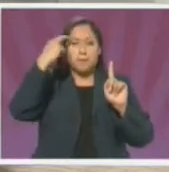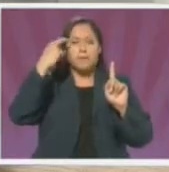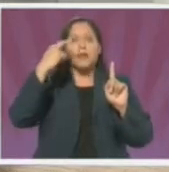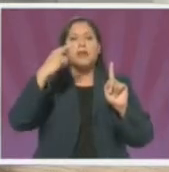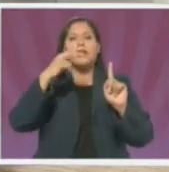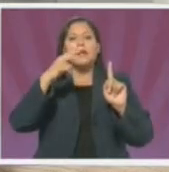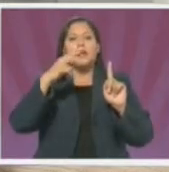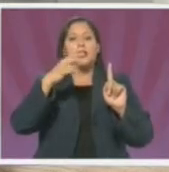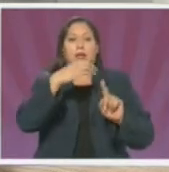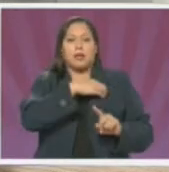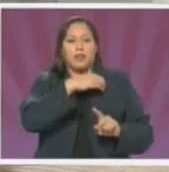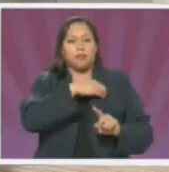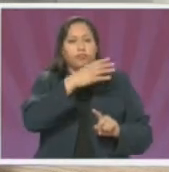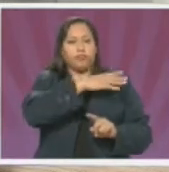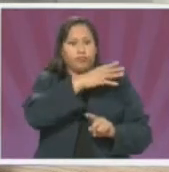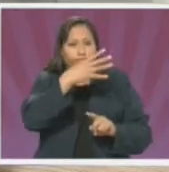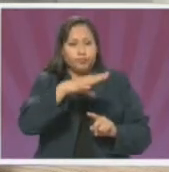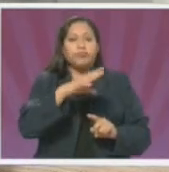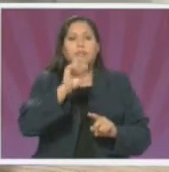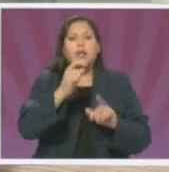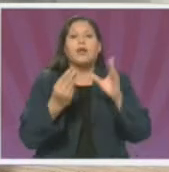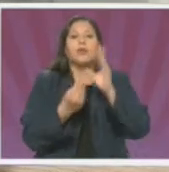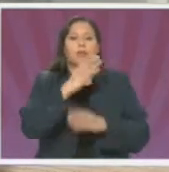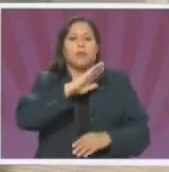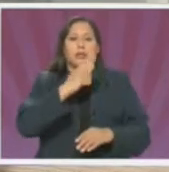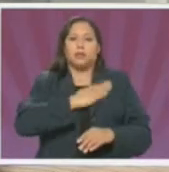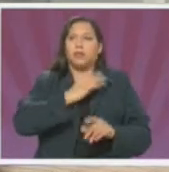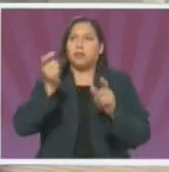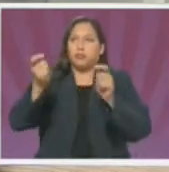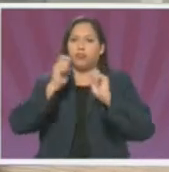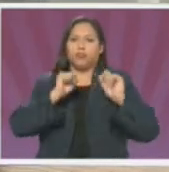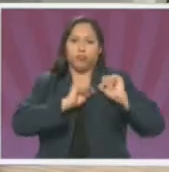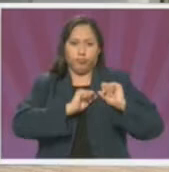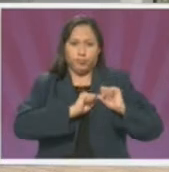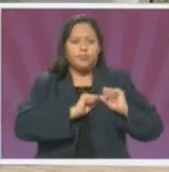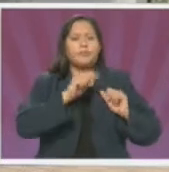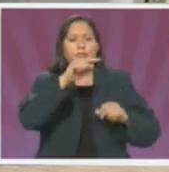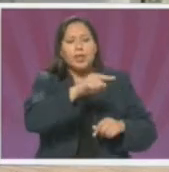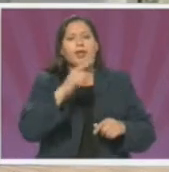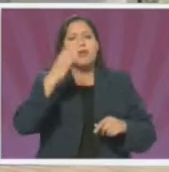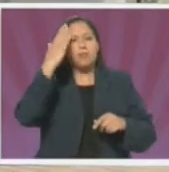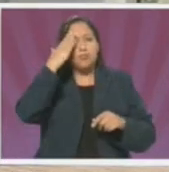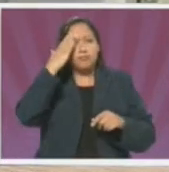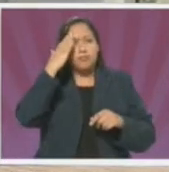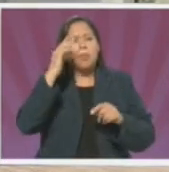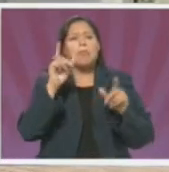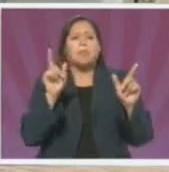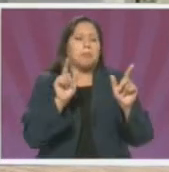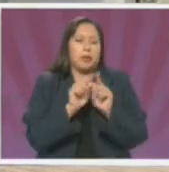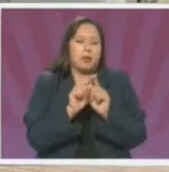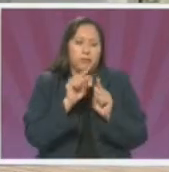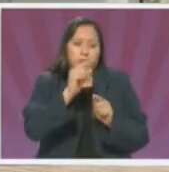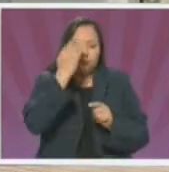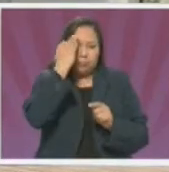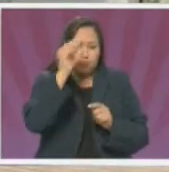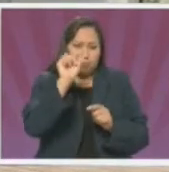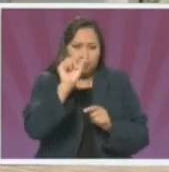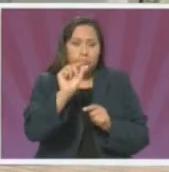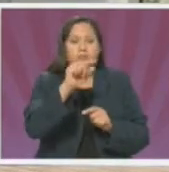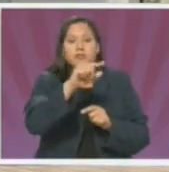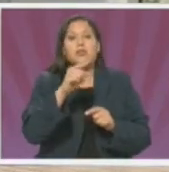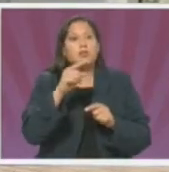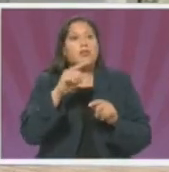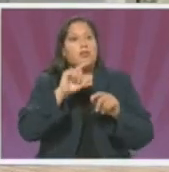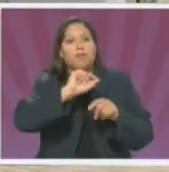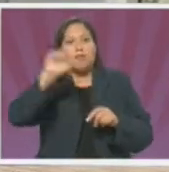capitán general de la Nueva España. Duró en su mandato realmente poco tiempo, pero vaya que hizo